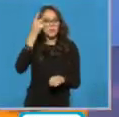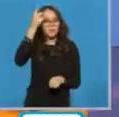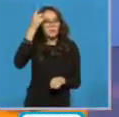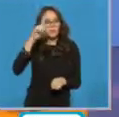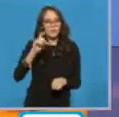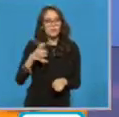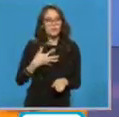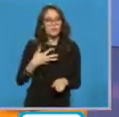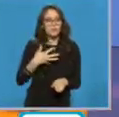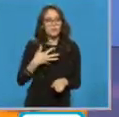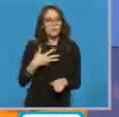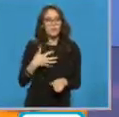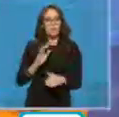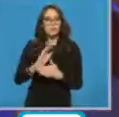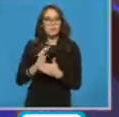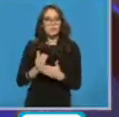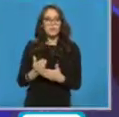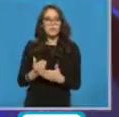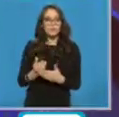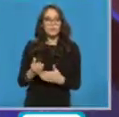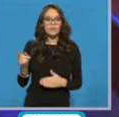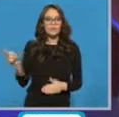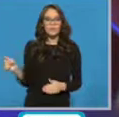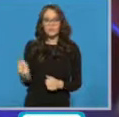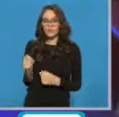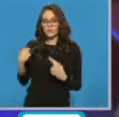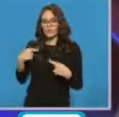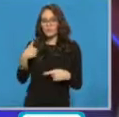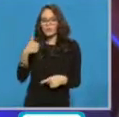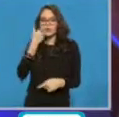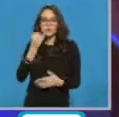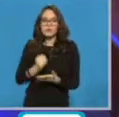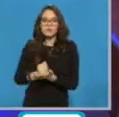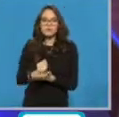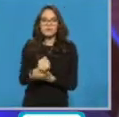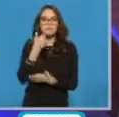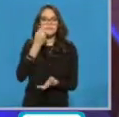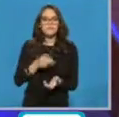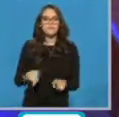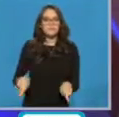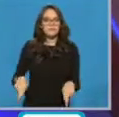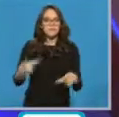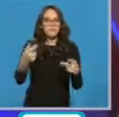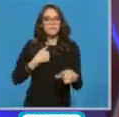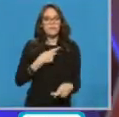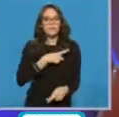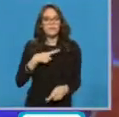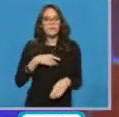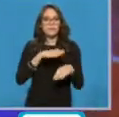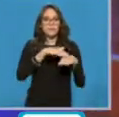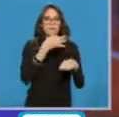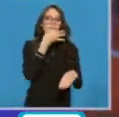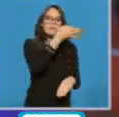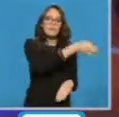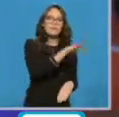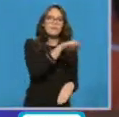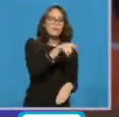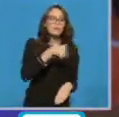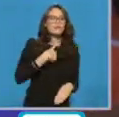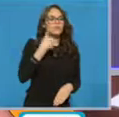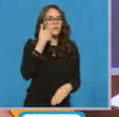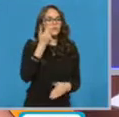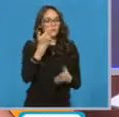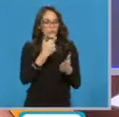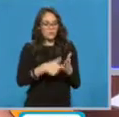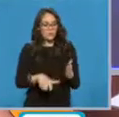está constituido un usufructo a tu favor, yo decido venderlo, primero tengo que decirte a ti, oye, ¿quieres comprarlo? Claro. Tú tienes un derecho de preferencia.